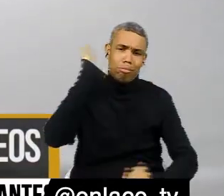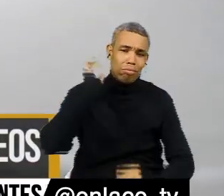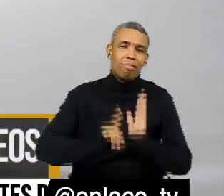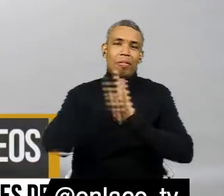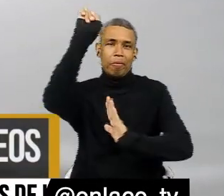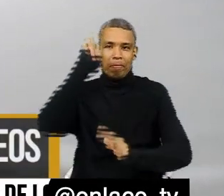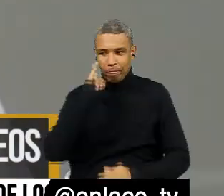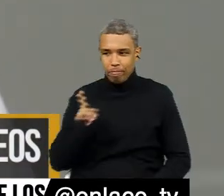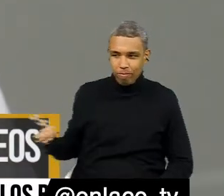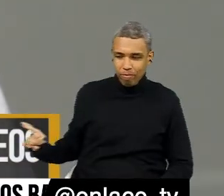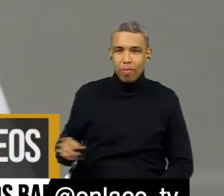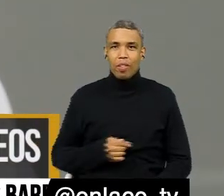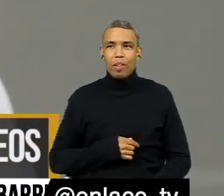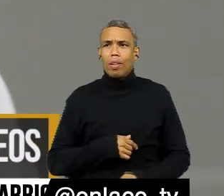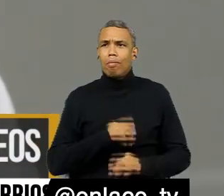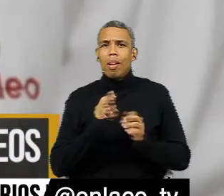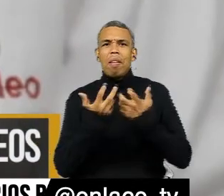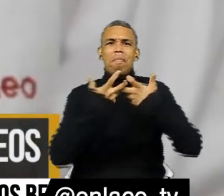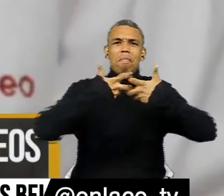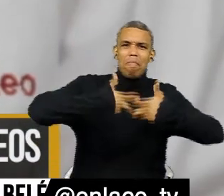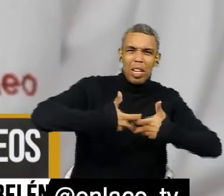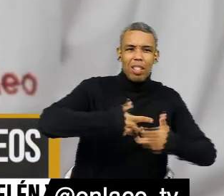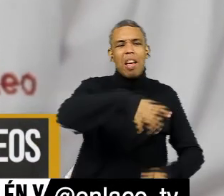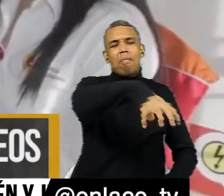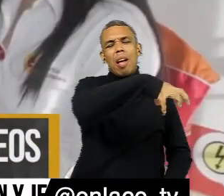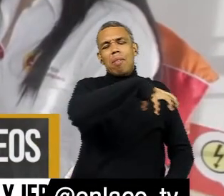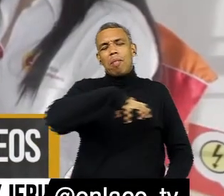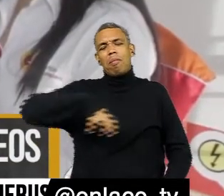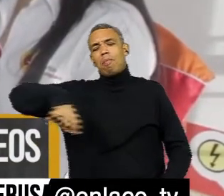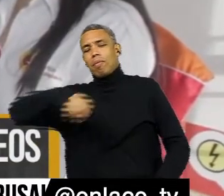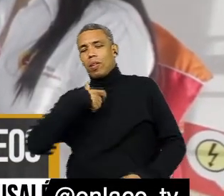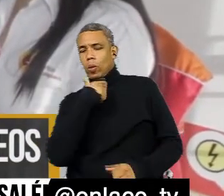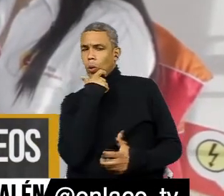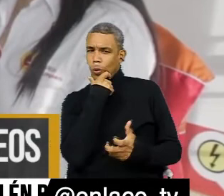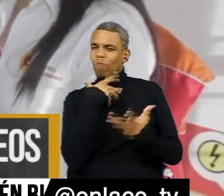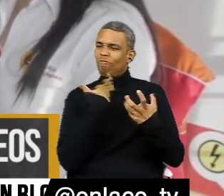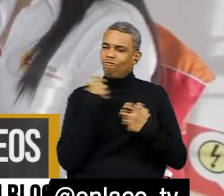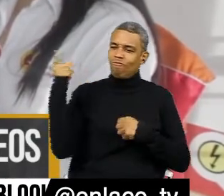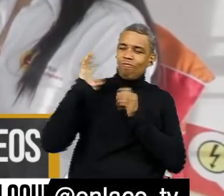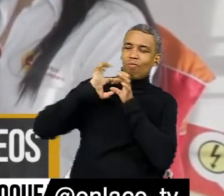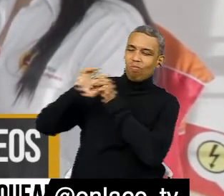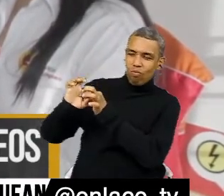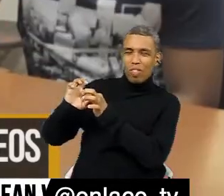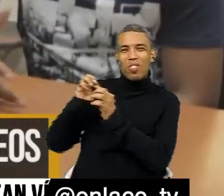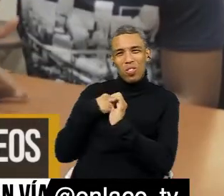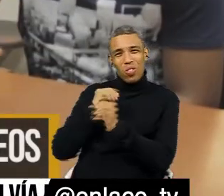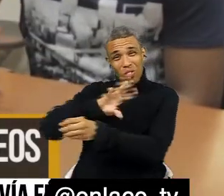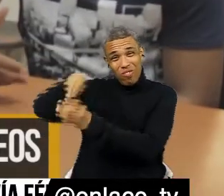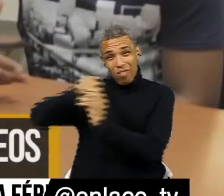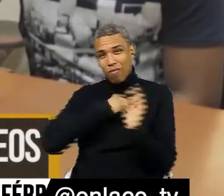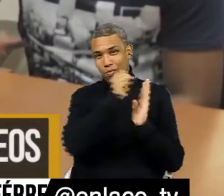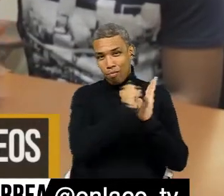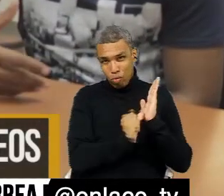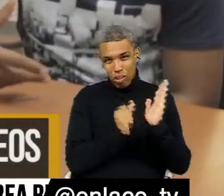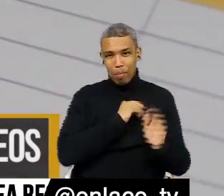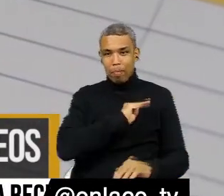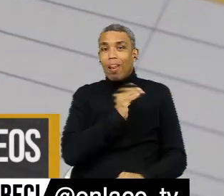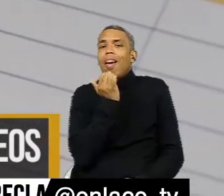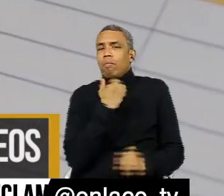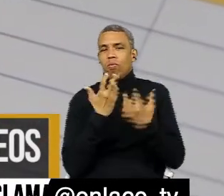barranqueñas siguen recibiendo el beneficio que ofrece la Agencia de Empleo a través del programa 40.000 primeros empleos. Al contratar una persona